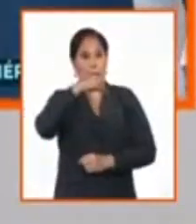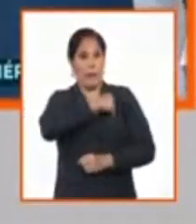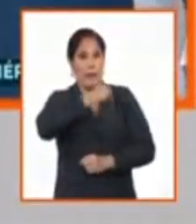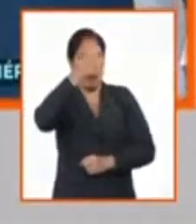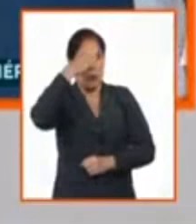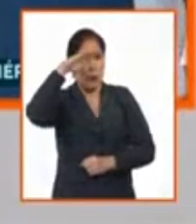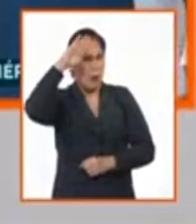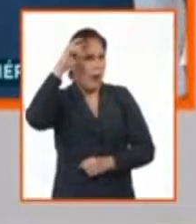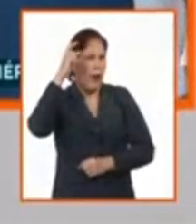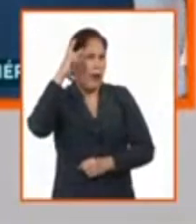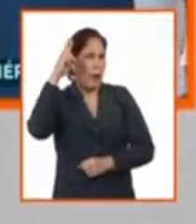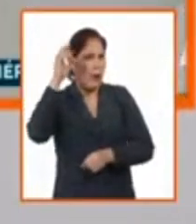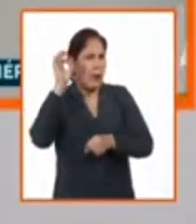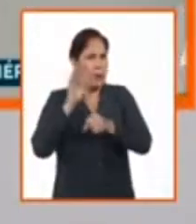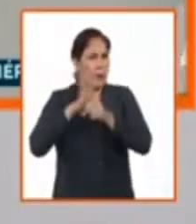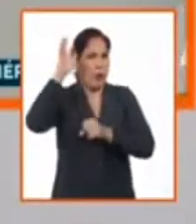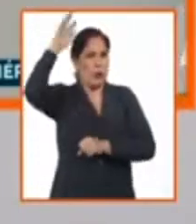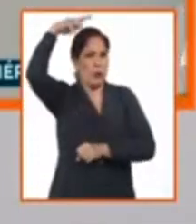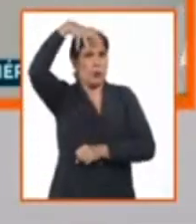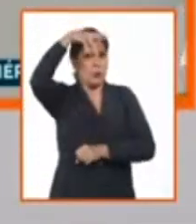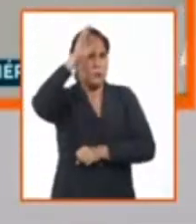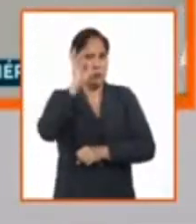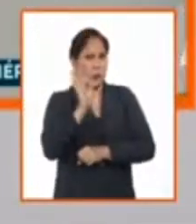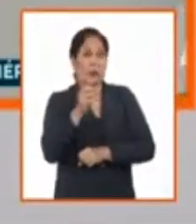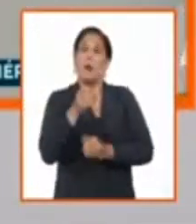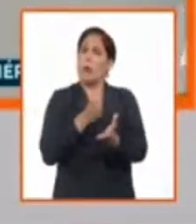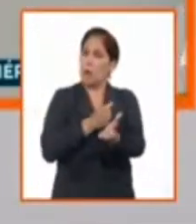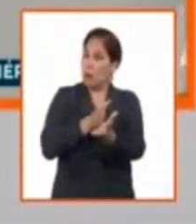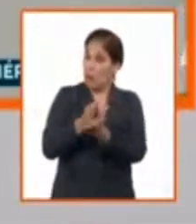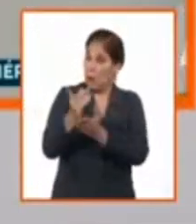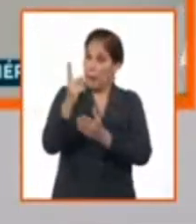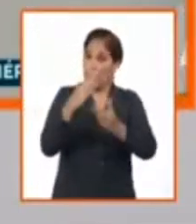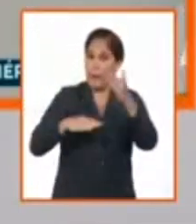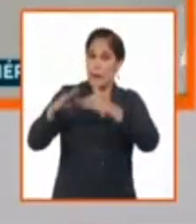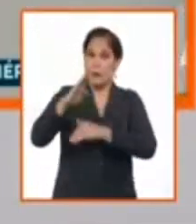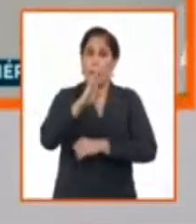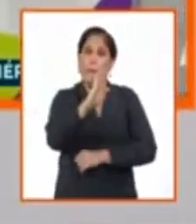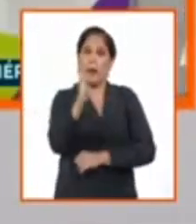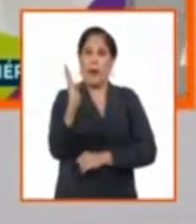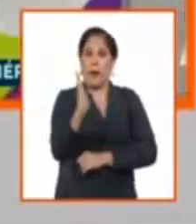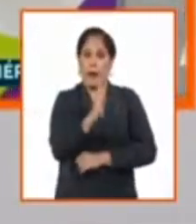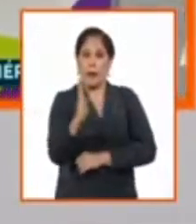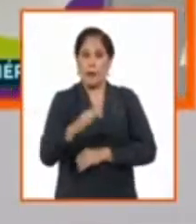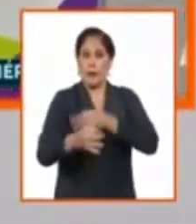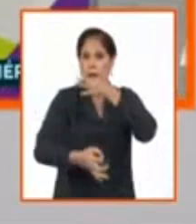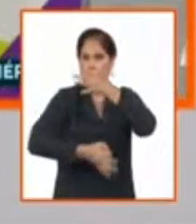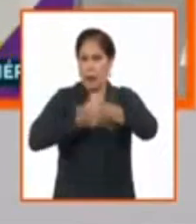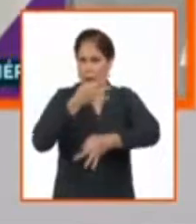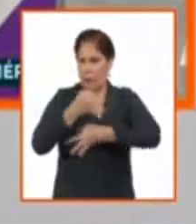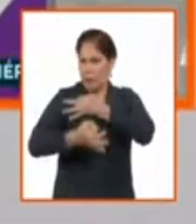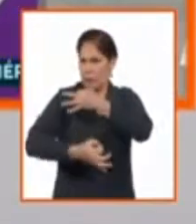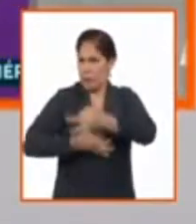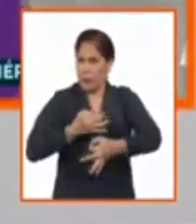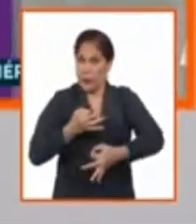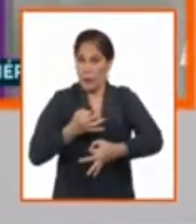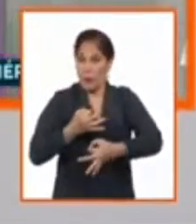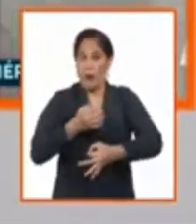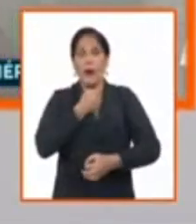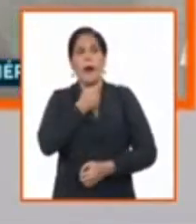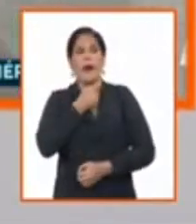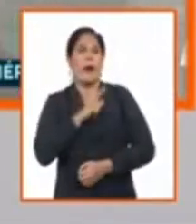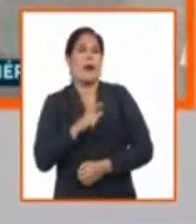con donald trump se ha mantenido y vimos lo que decía por ejemplo primer ministro de belice todo el tema por ejemplo